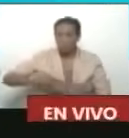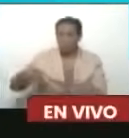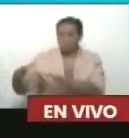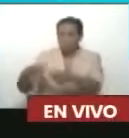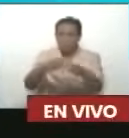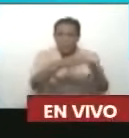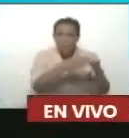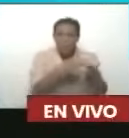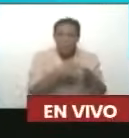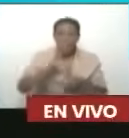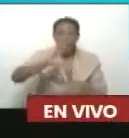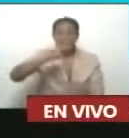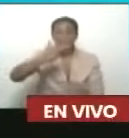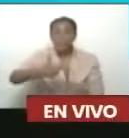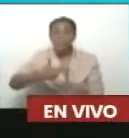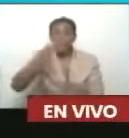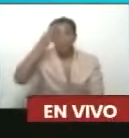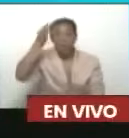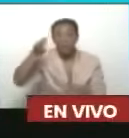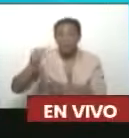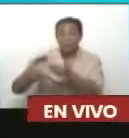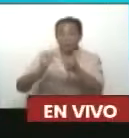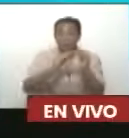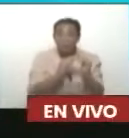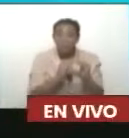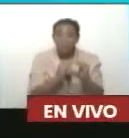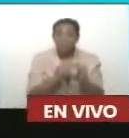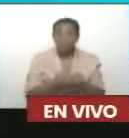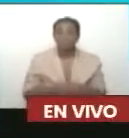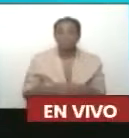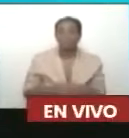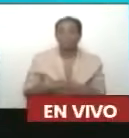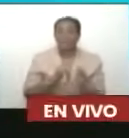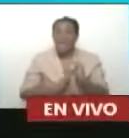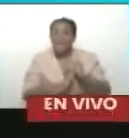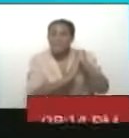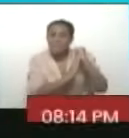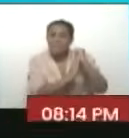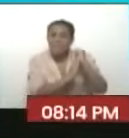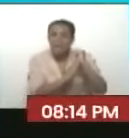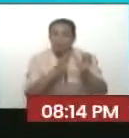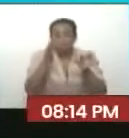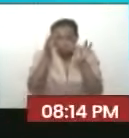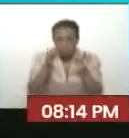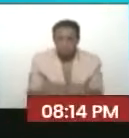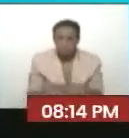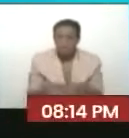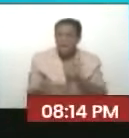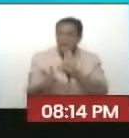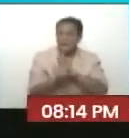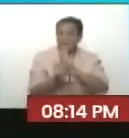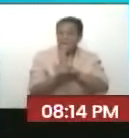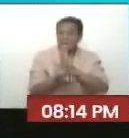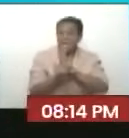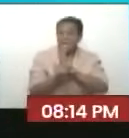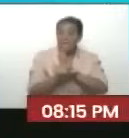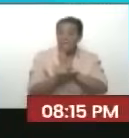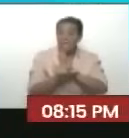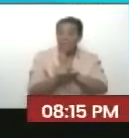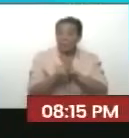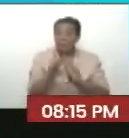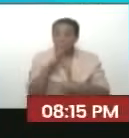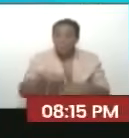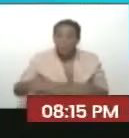Bolívar Chávez, VC, de los consejos comunales, el liderazgo legítimo y poderoso de